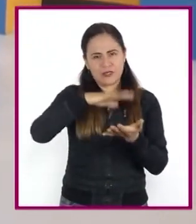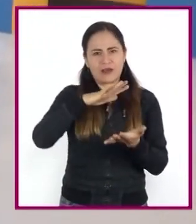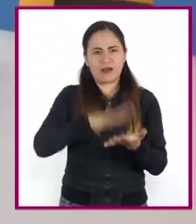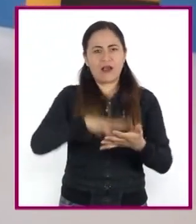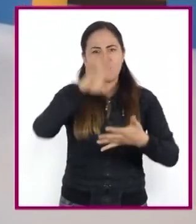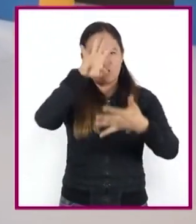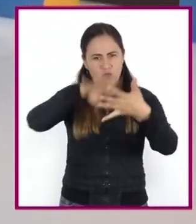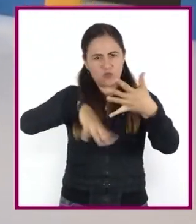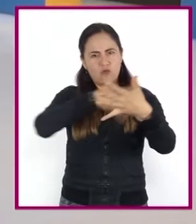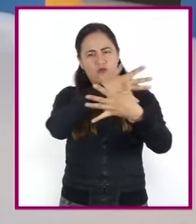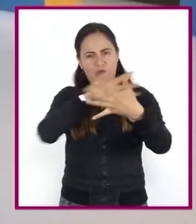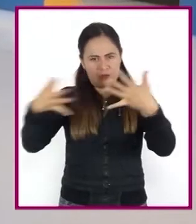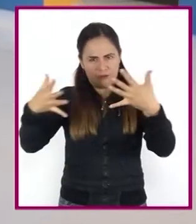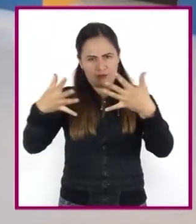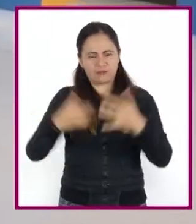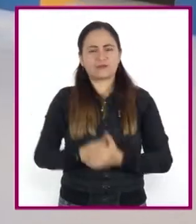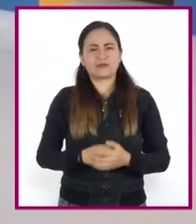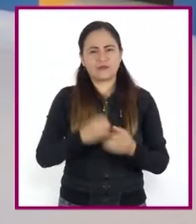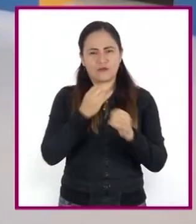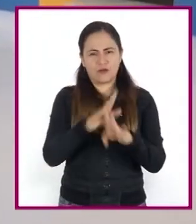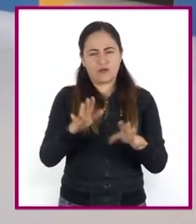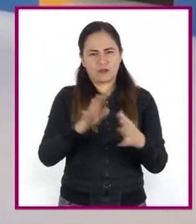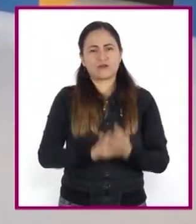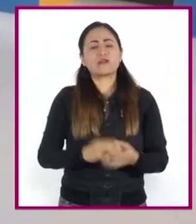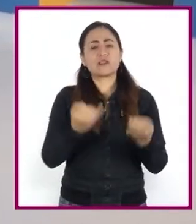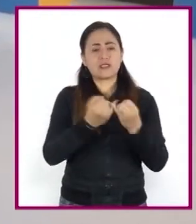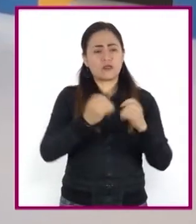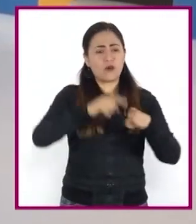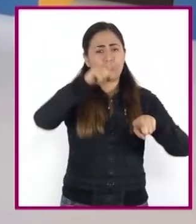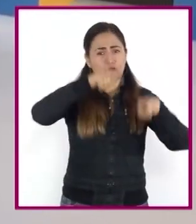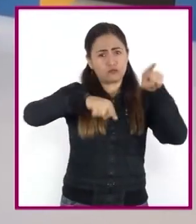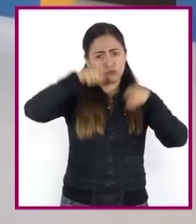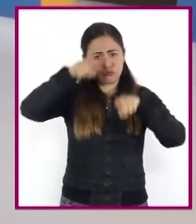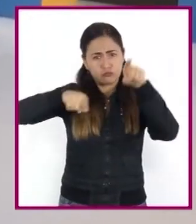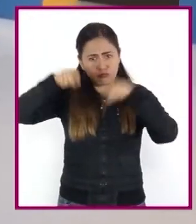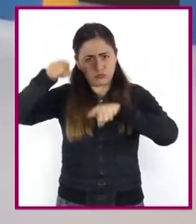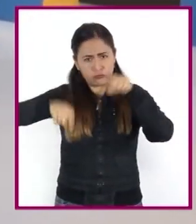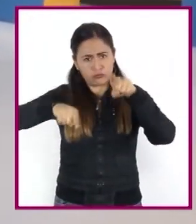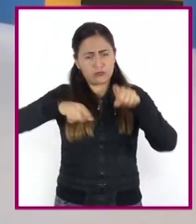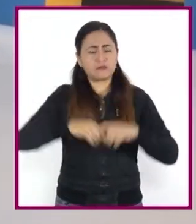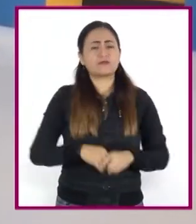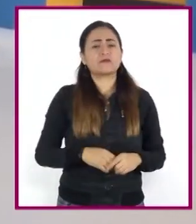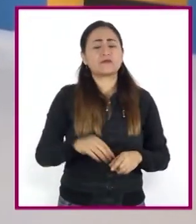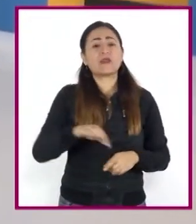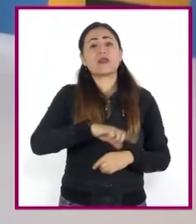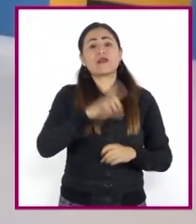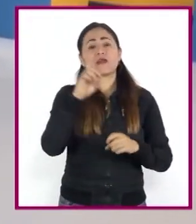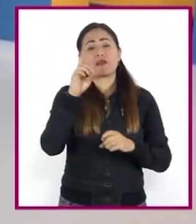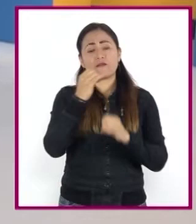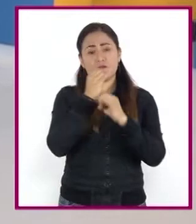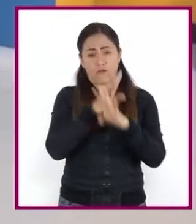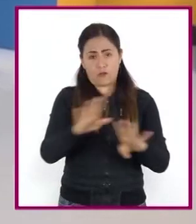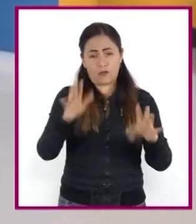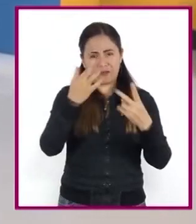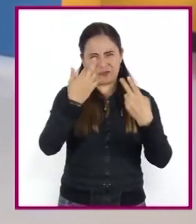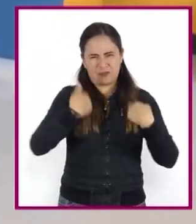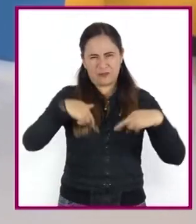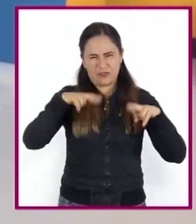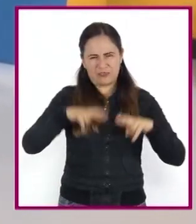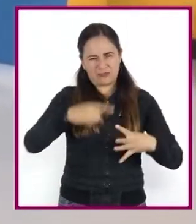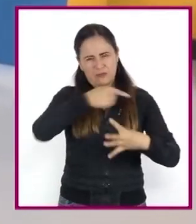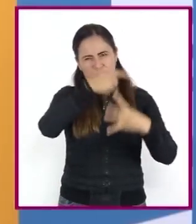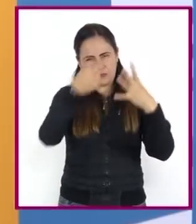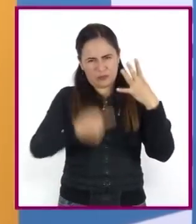de datos, a representarla en gráficas de barras y a interpretar la información representada en este tipo